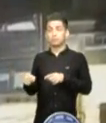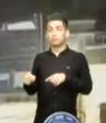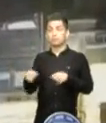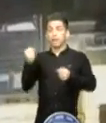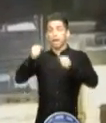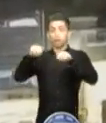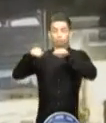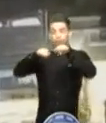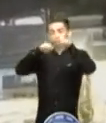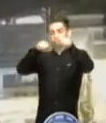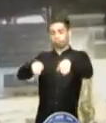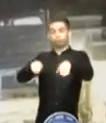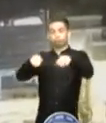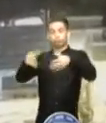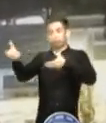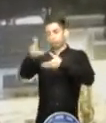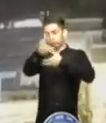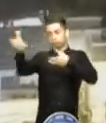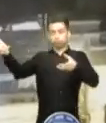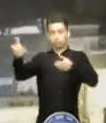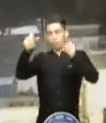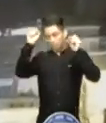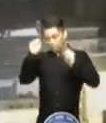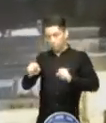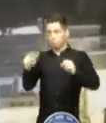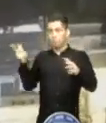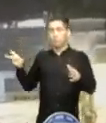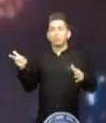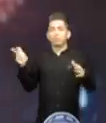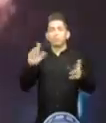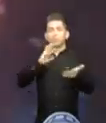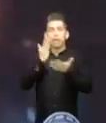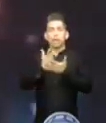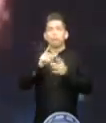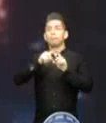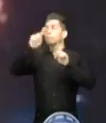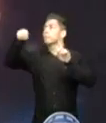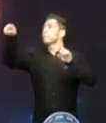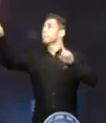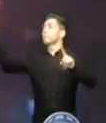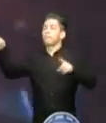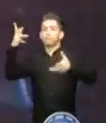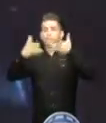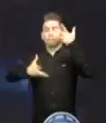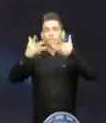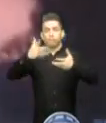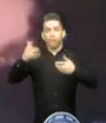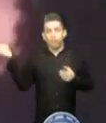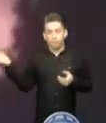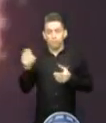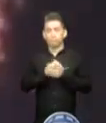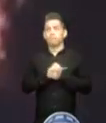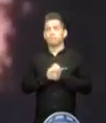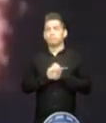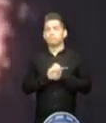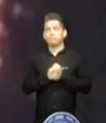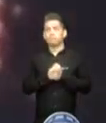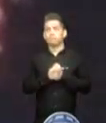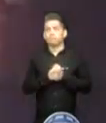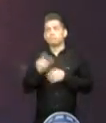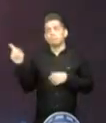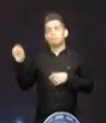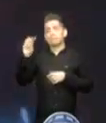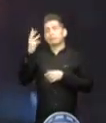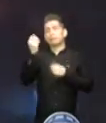respectivas fructifiquen para que no pase a las viviendas aledañas a esta que se está incendiando ahí, justo en la tercera avenida